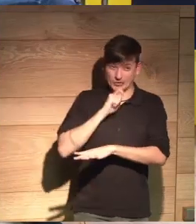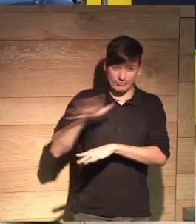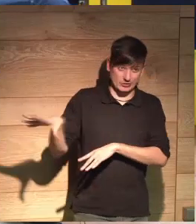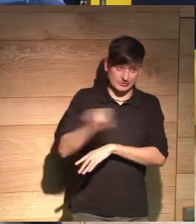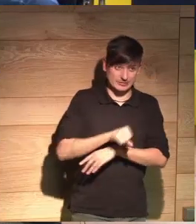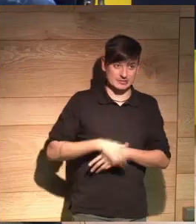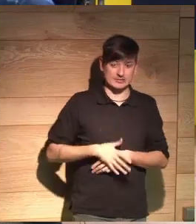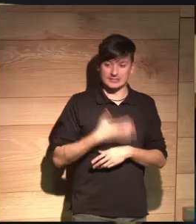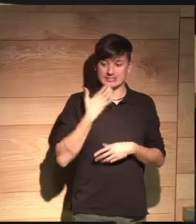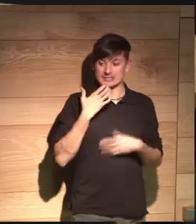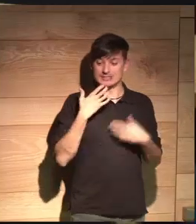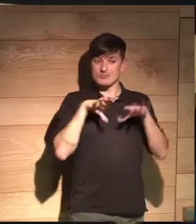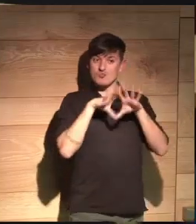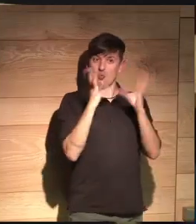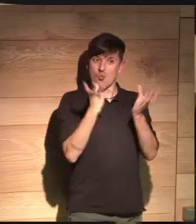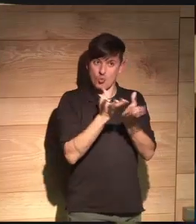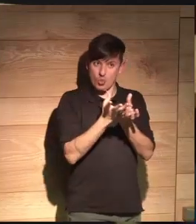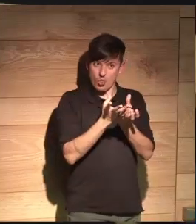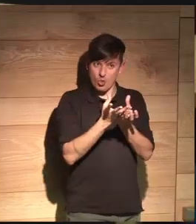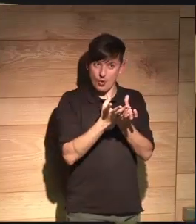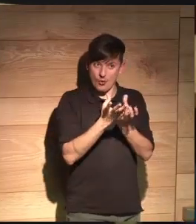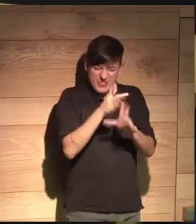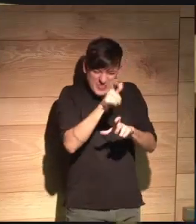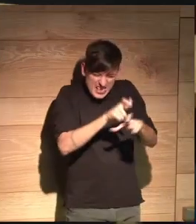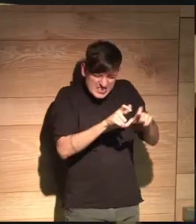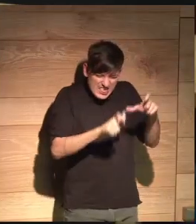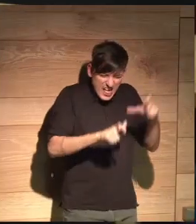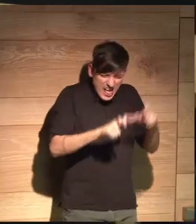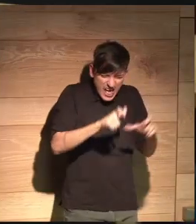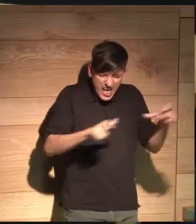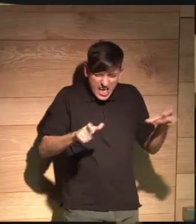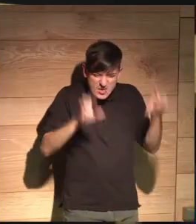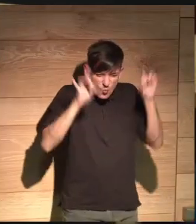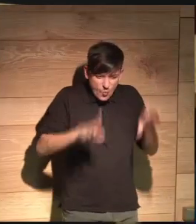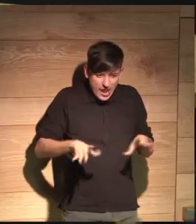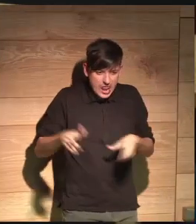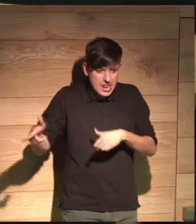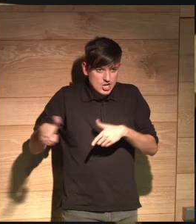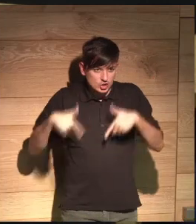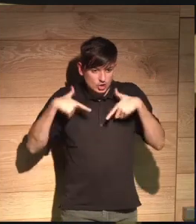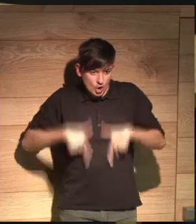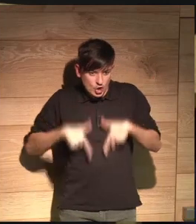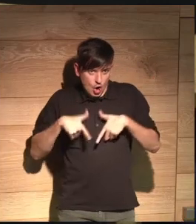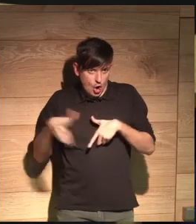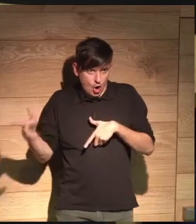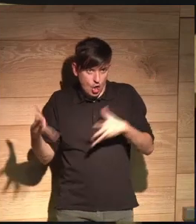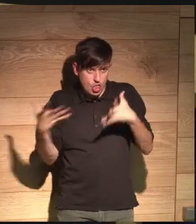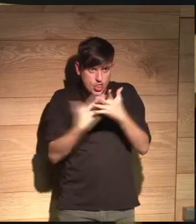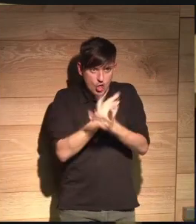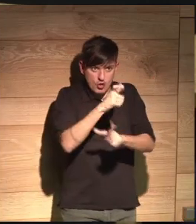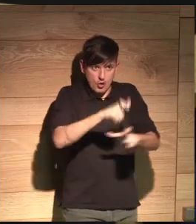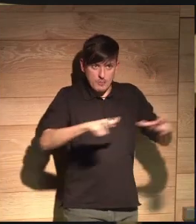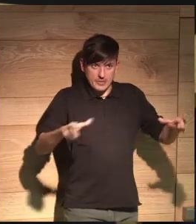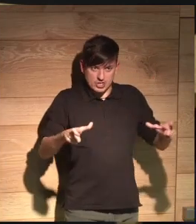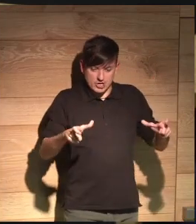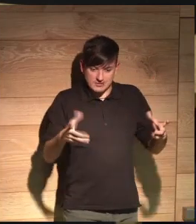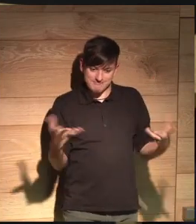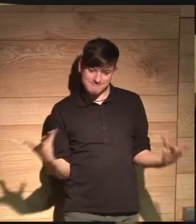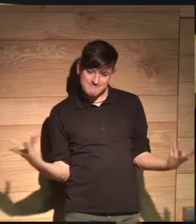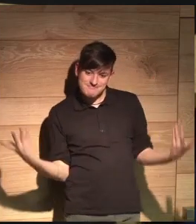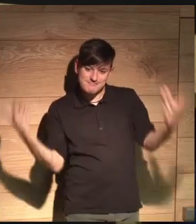xxi el mundo tuviese la densidad demográfica de tokio todos los humanos entraríamos en japón